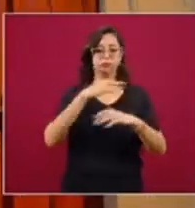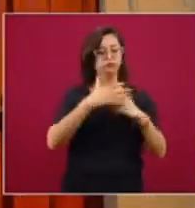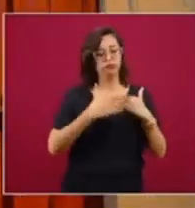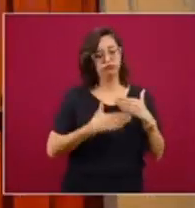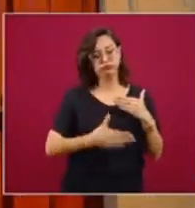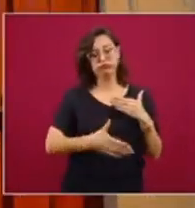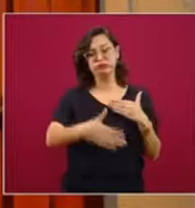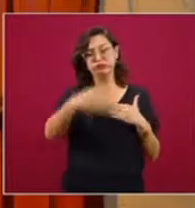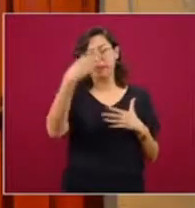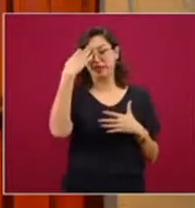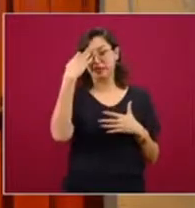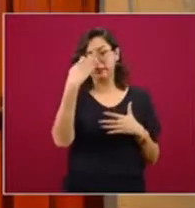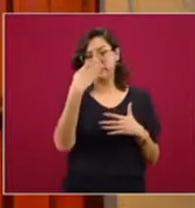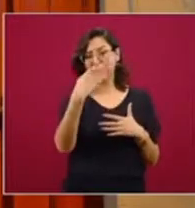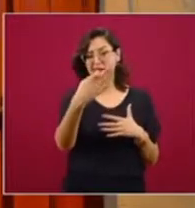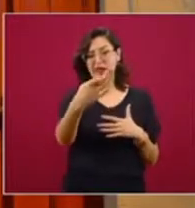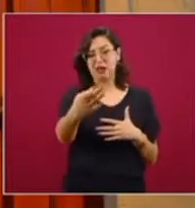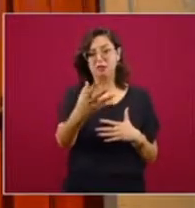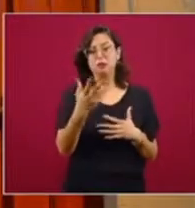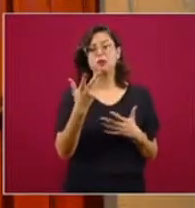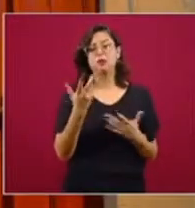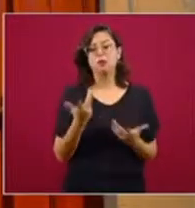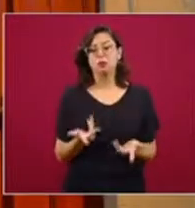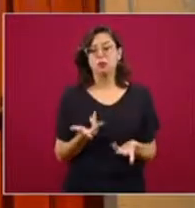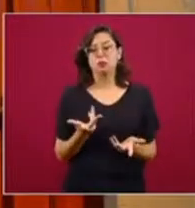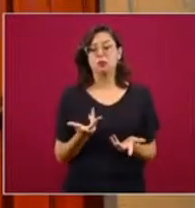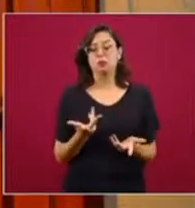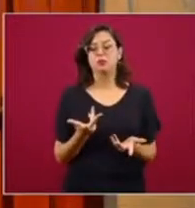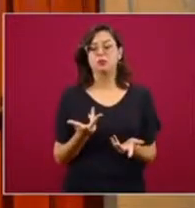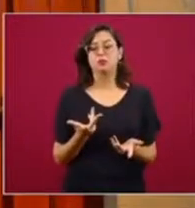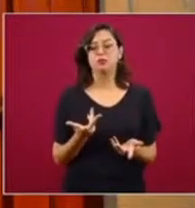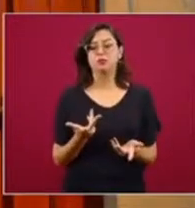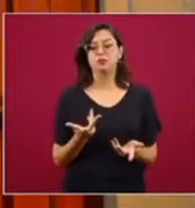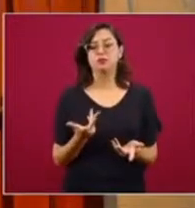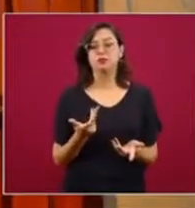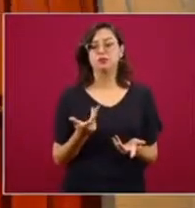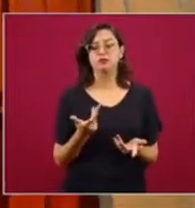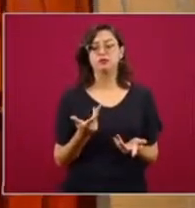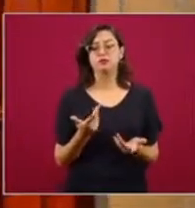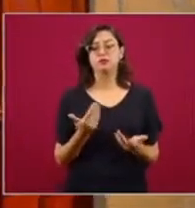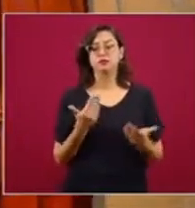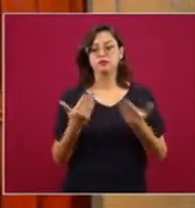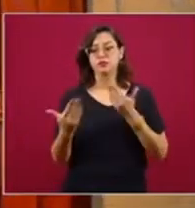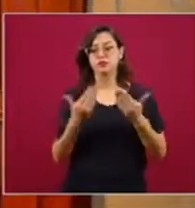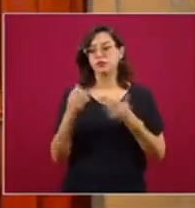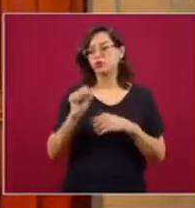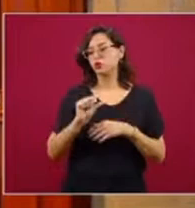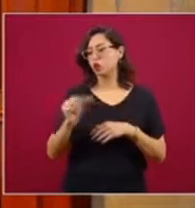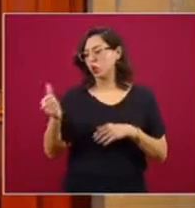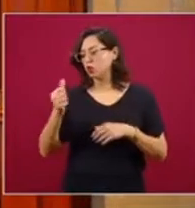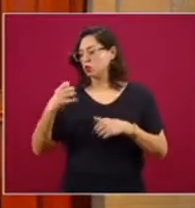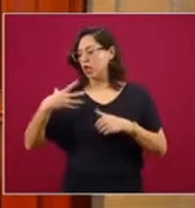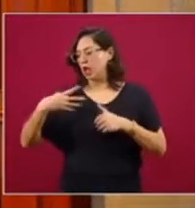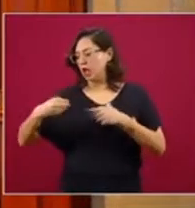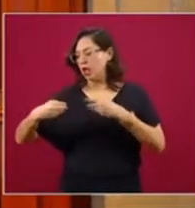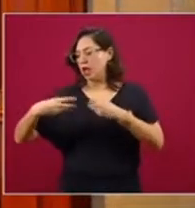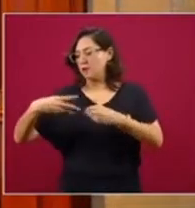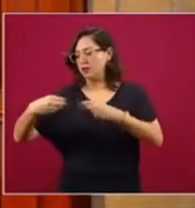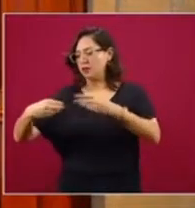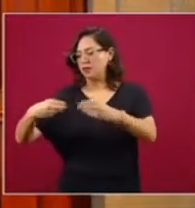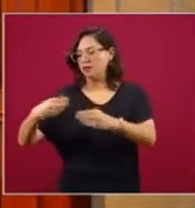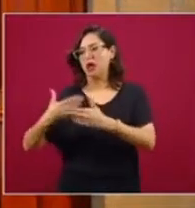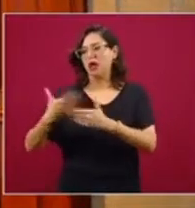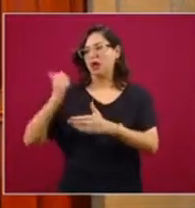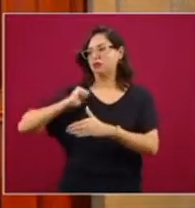cuánto, pero algunas consideraciones comparado con epidemias anteriores semejantes a esta de